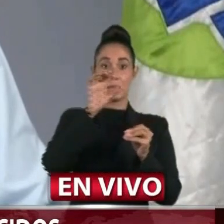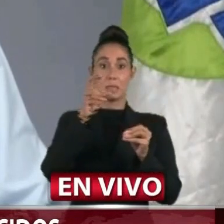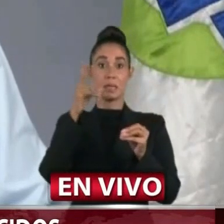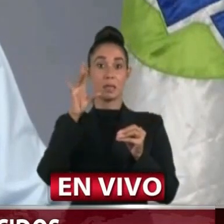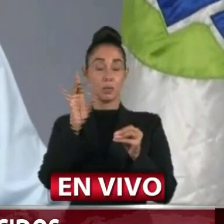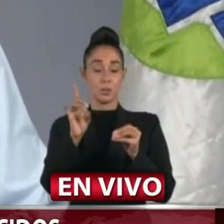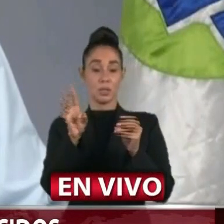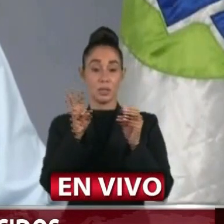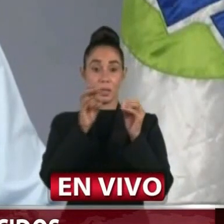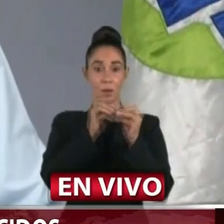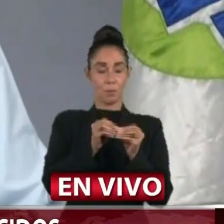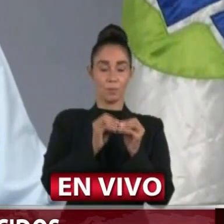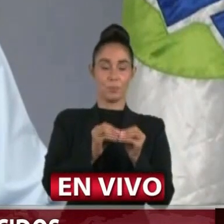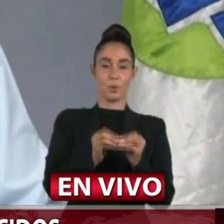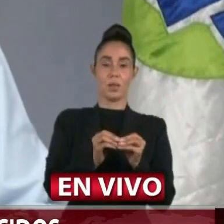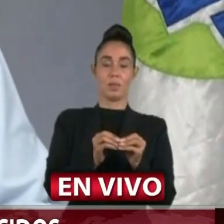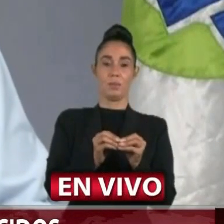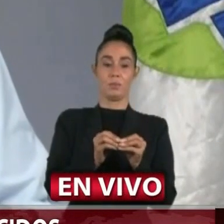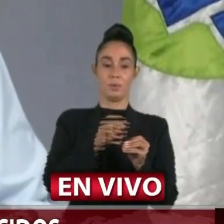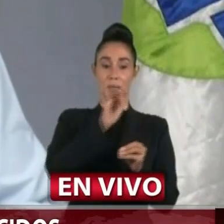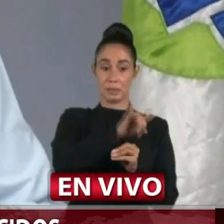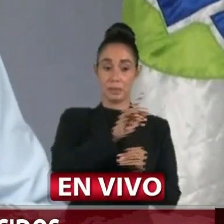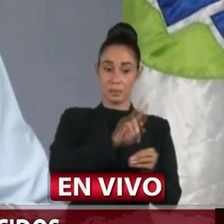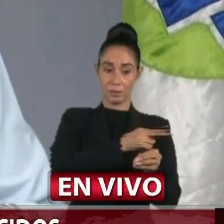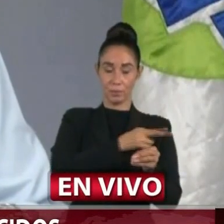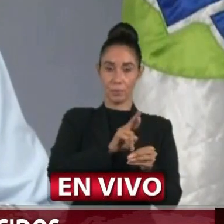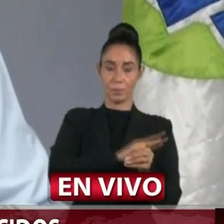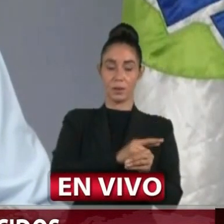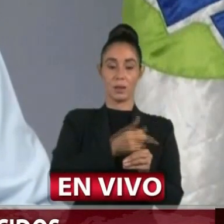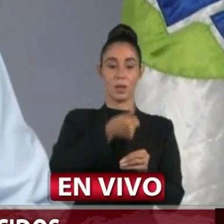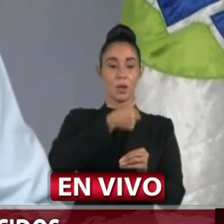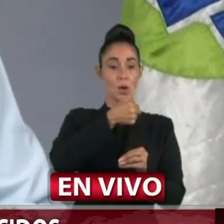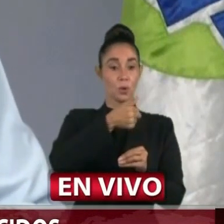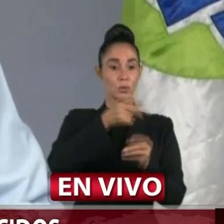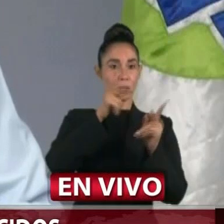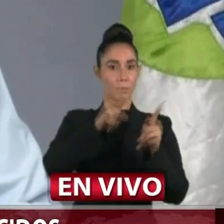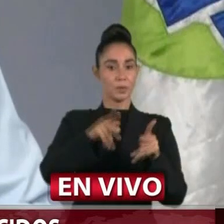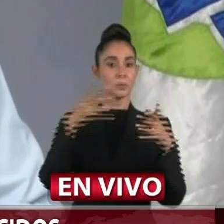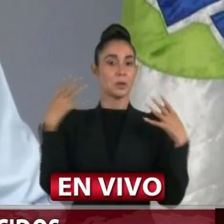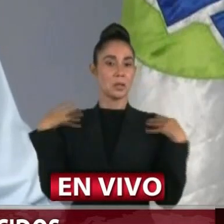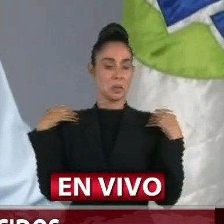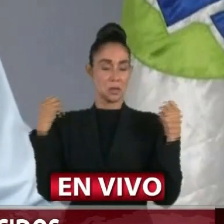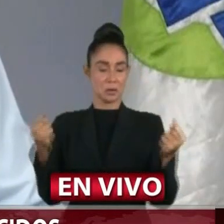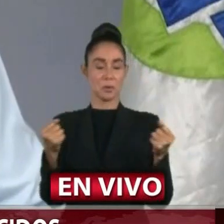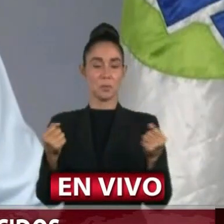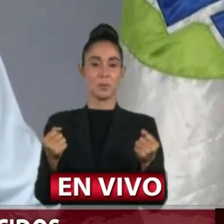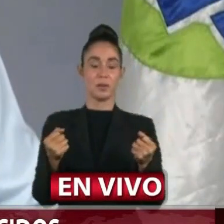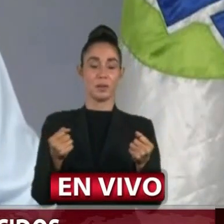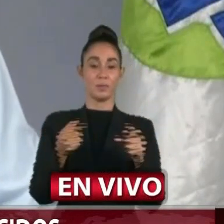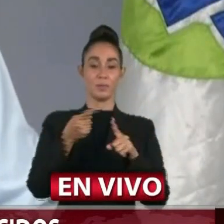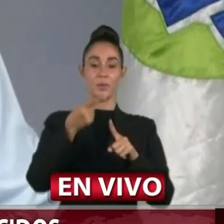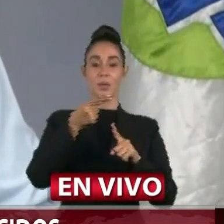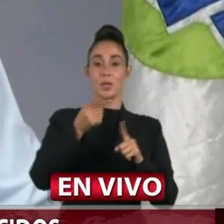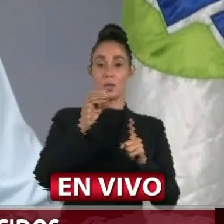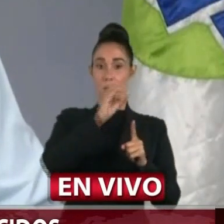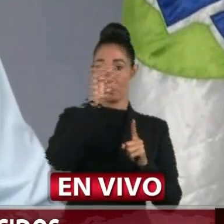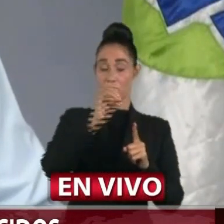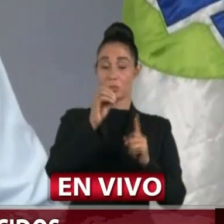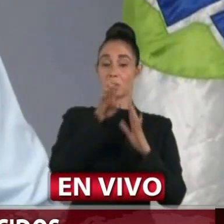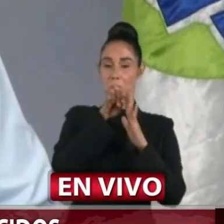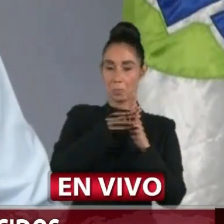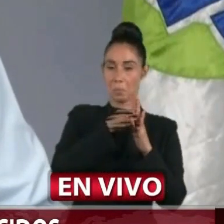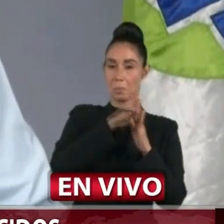es de apenas 23.4%, con 10 de ellos recuperados y una tasa de letalidad bastante